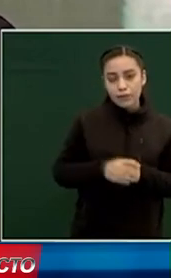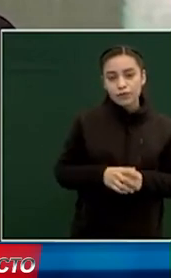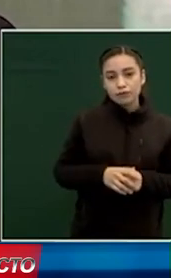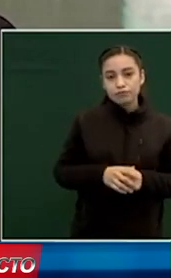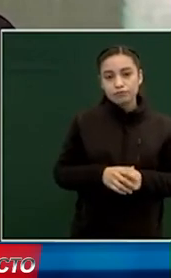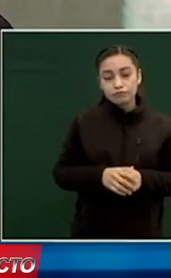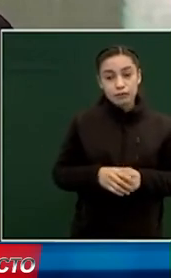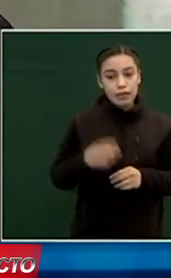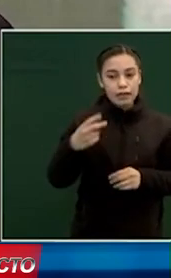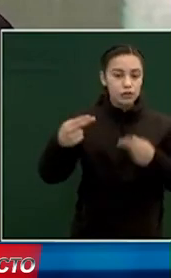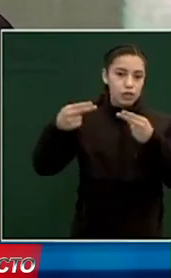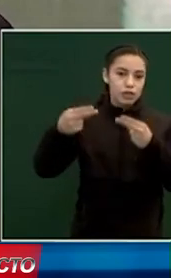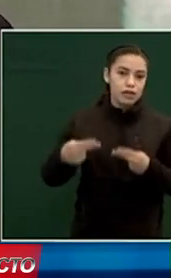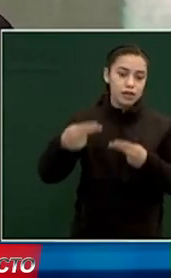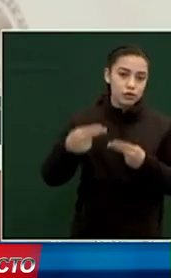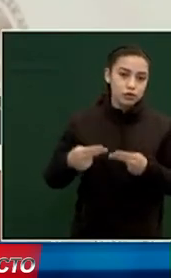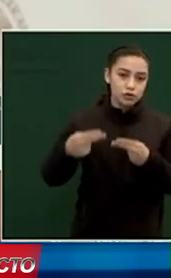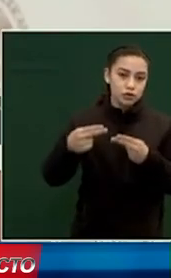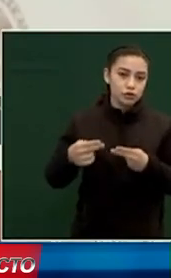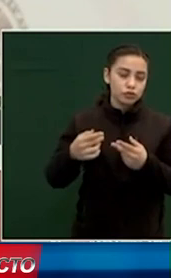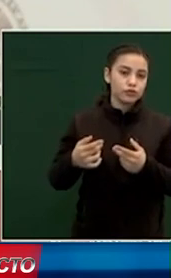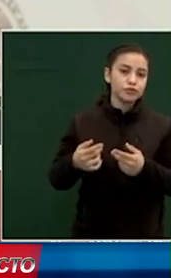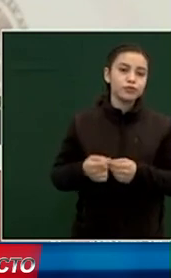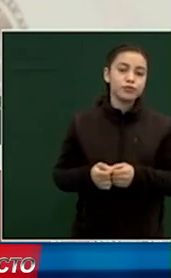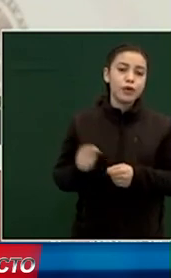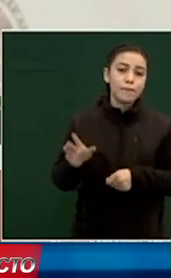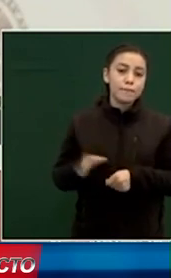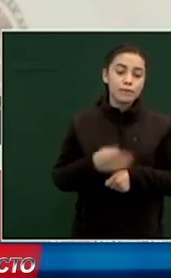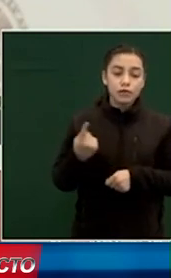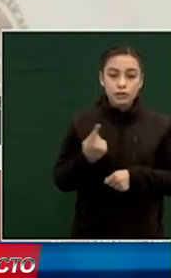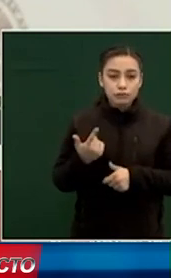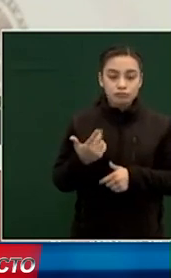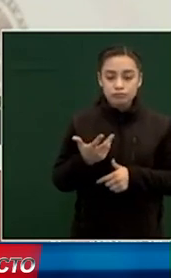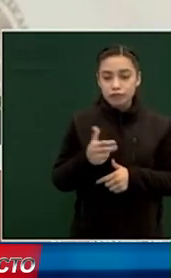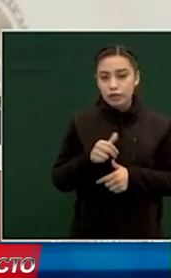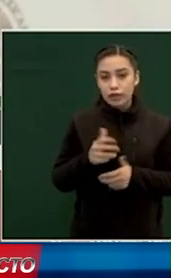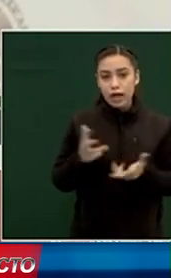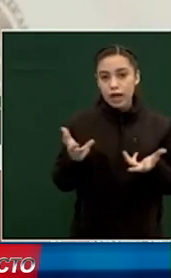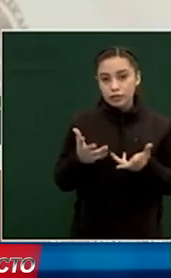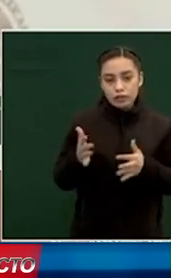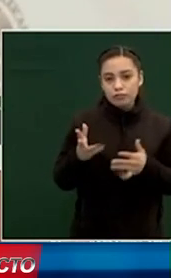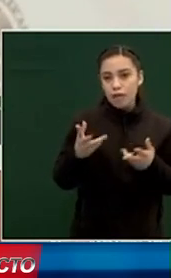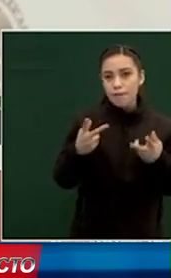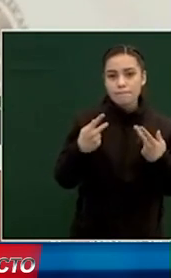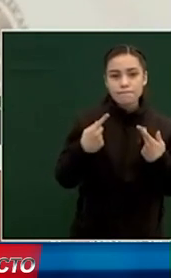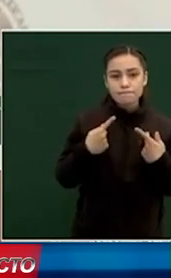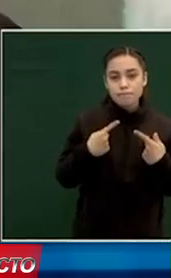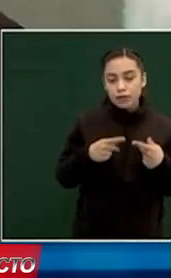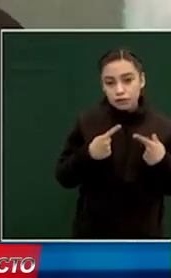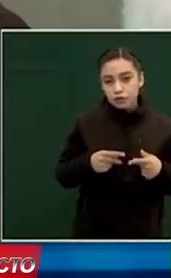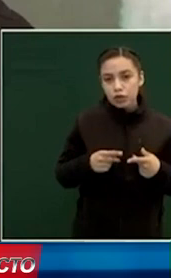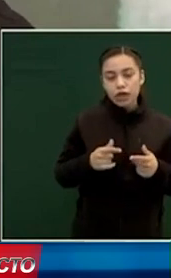brasileros que estudiaron fuera del país. Este interrogante es gravísimo porque te dejo con una reflexión. Más